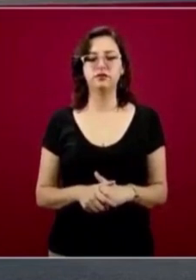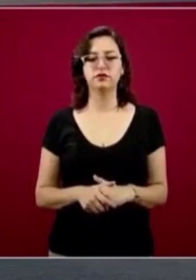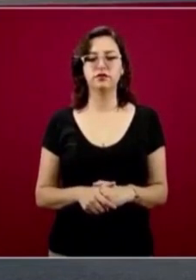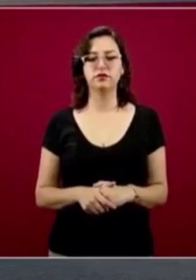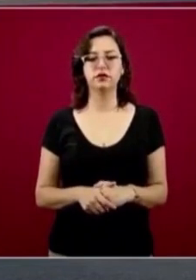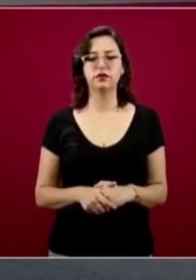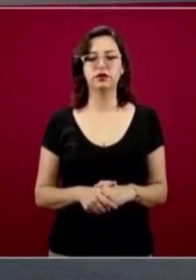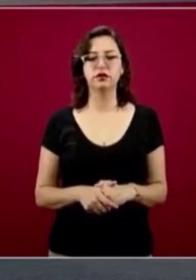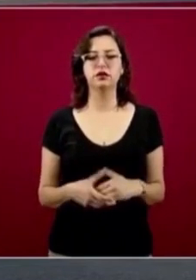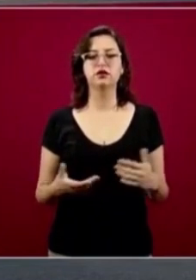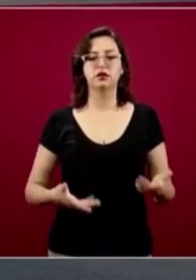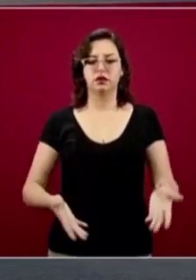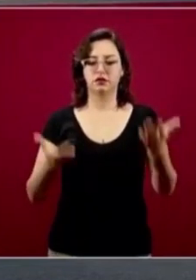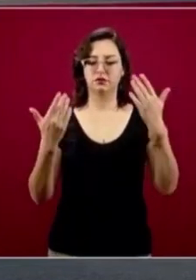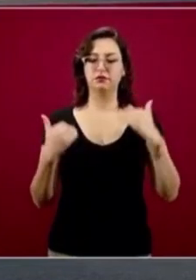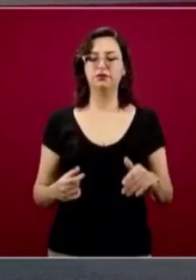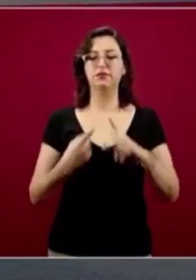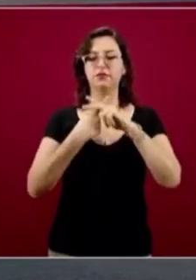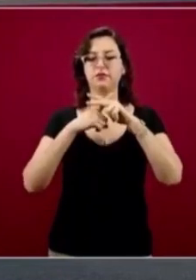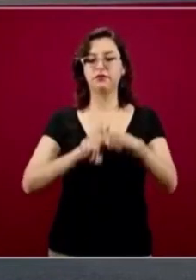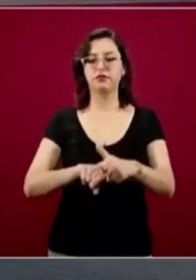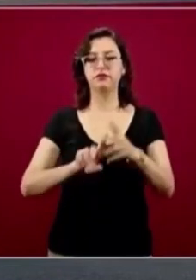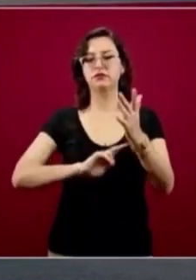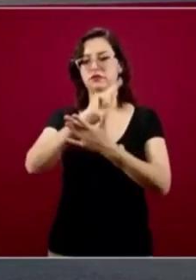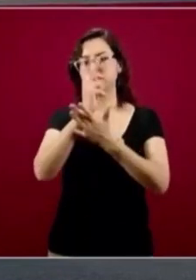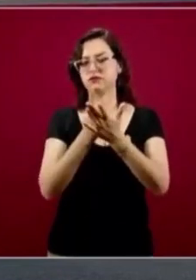Bueno, vamos a comenzar con la presentación del programa.